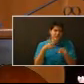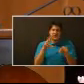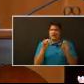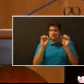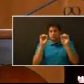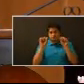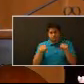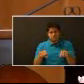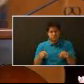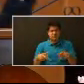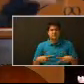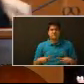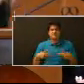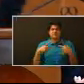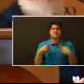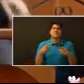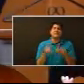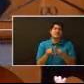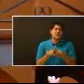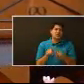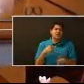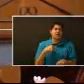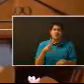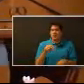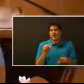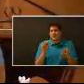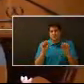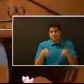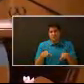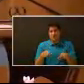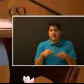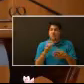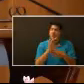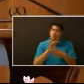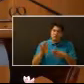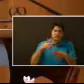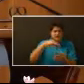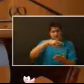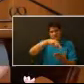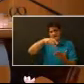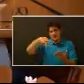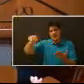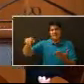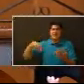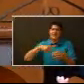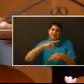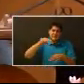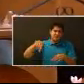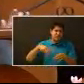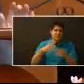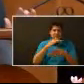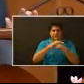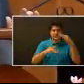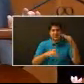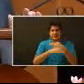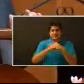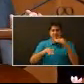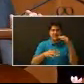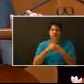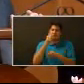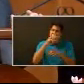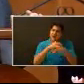estilo de vida. Ya no quiero seguir dando vueltas en el desierto. Cámbiame de dimensión, que haya un cambio en nuestra